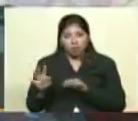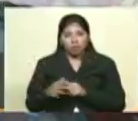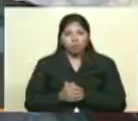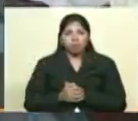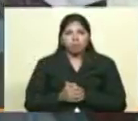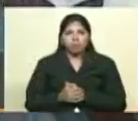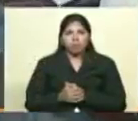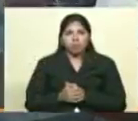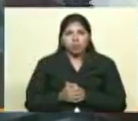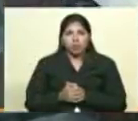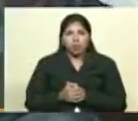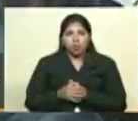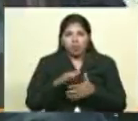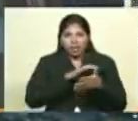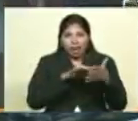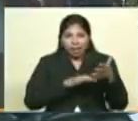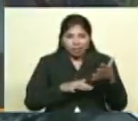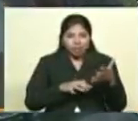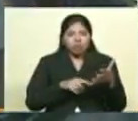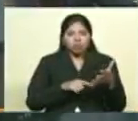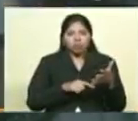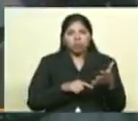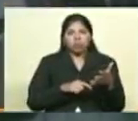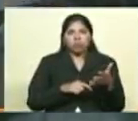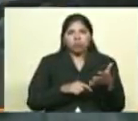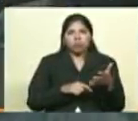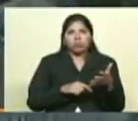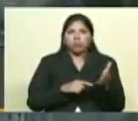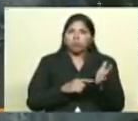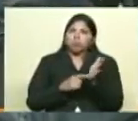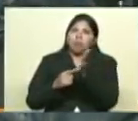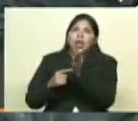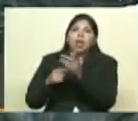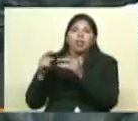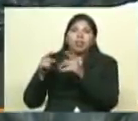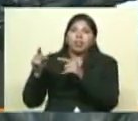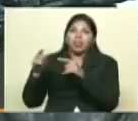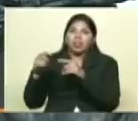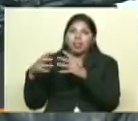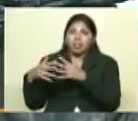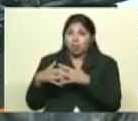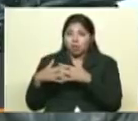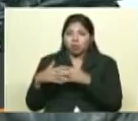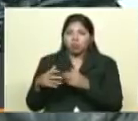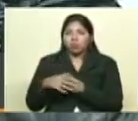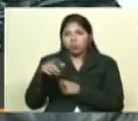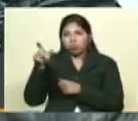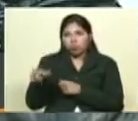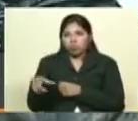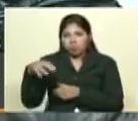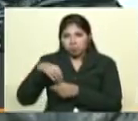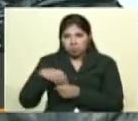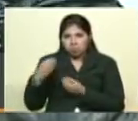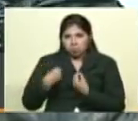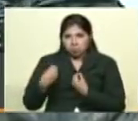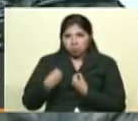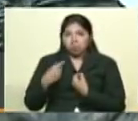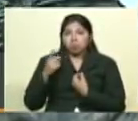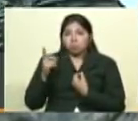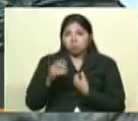1829, en una carta dirigida a un gringo, le dijo: los Estados Unidos de Norteamérica